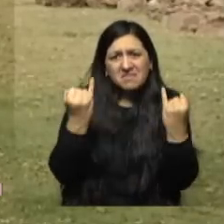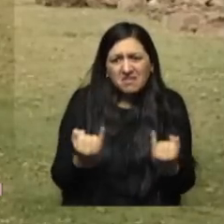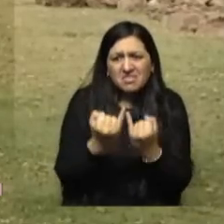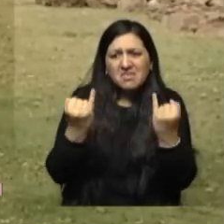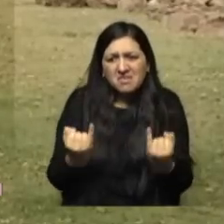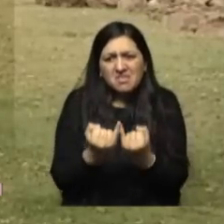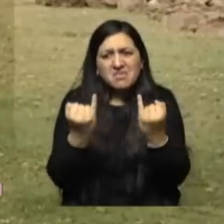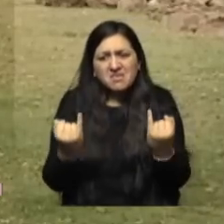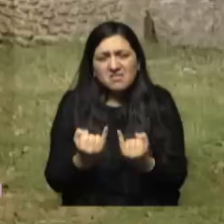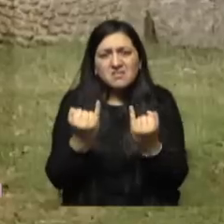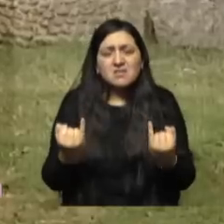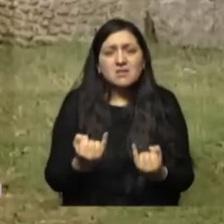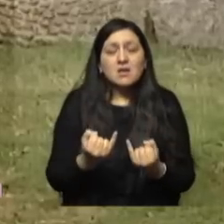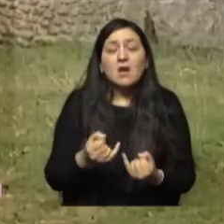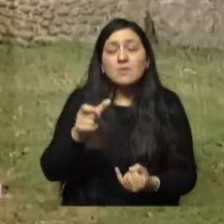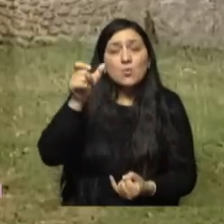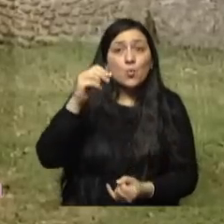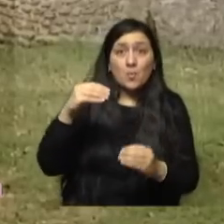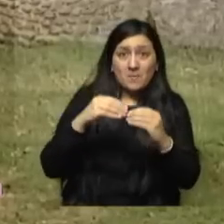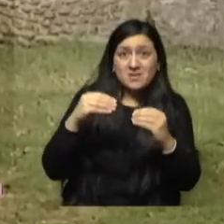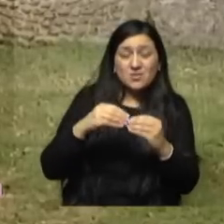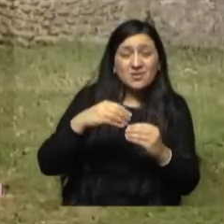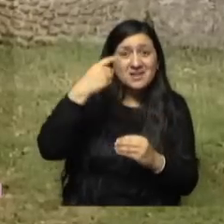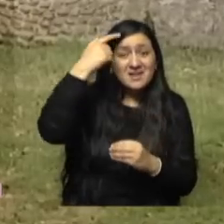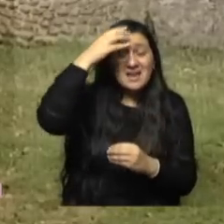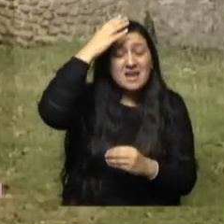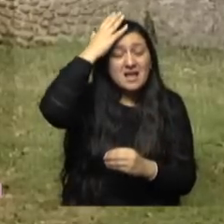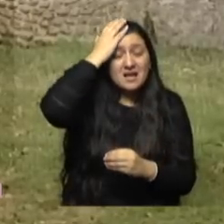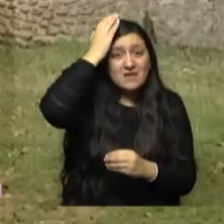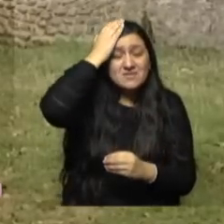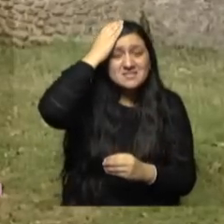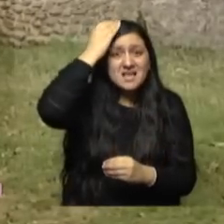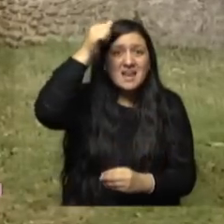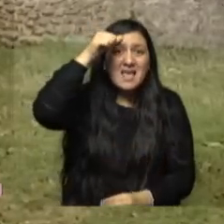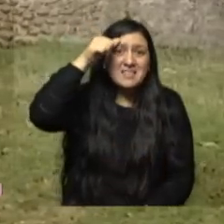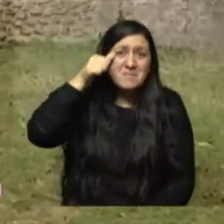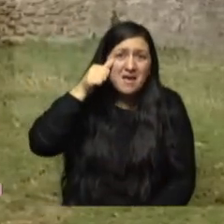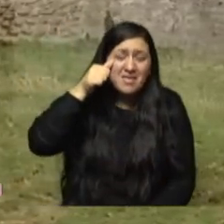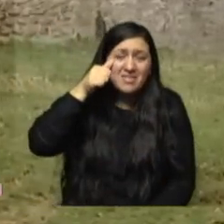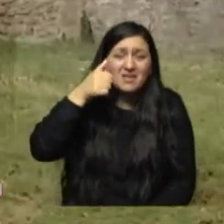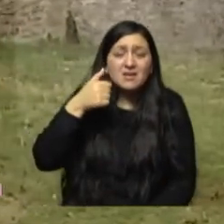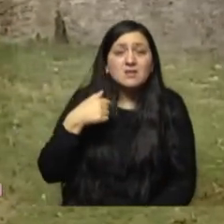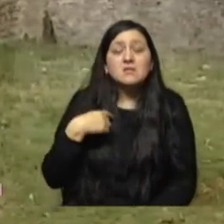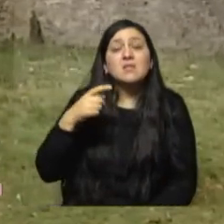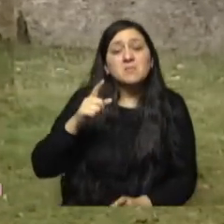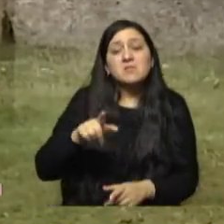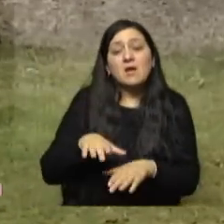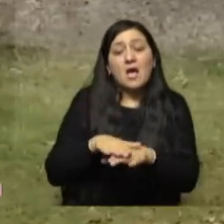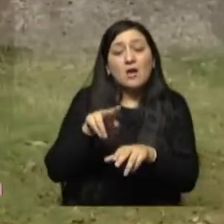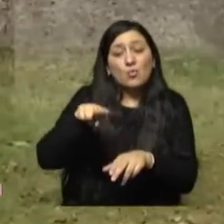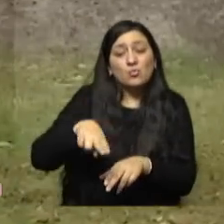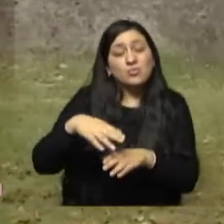un compañero que estaba con la cabeza partida, que hoy en día es fallecido, que lo tenían tirado en el piso,